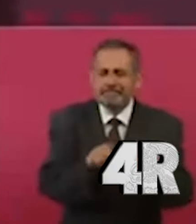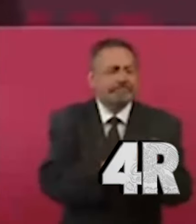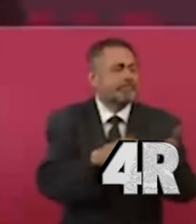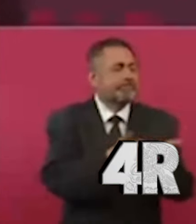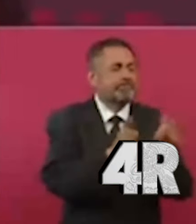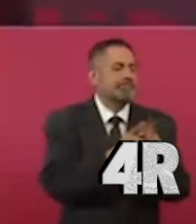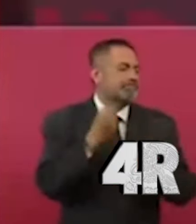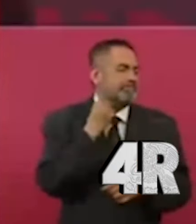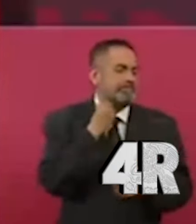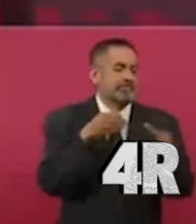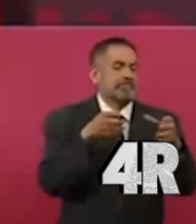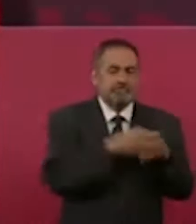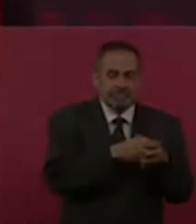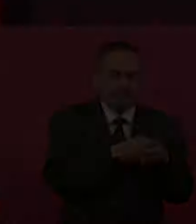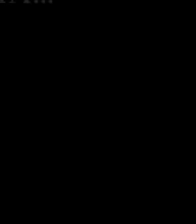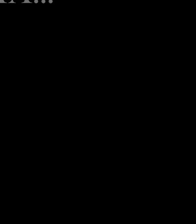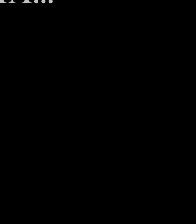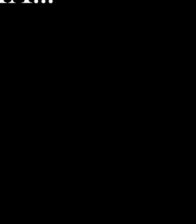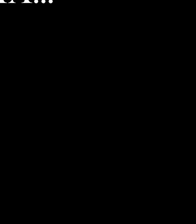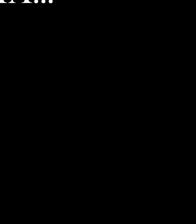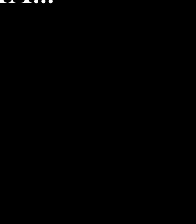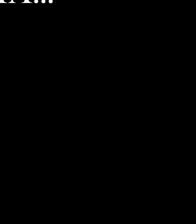todo esto Vamos